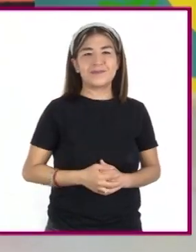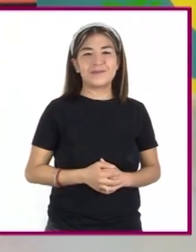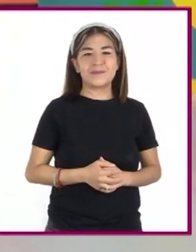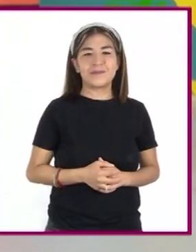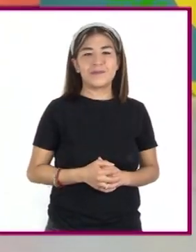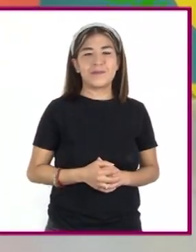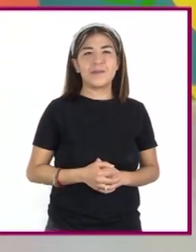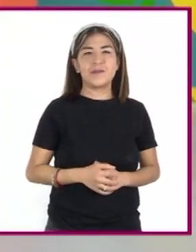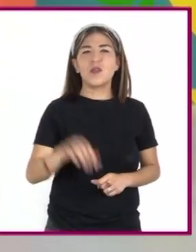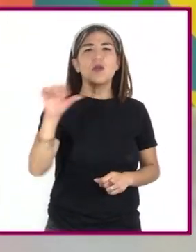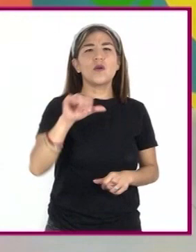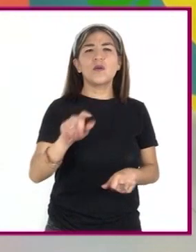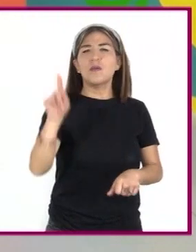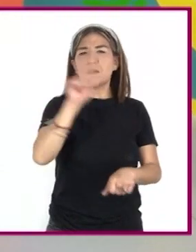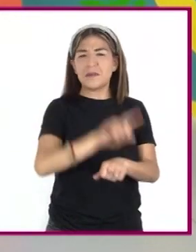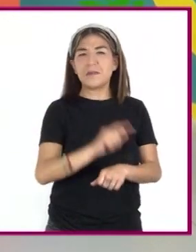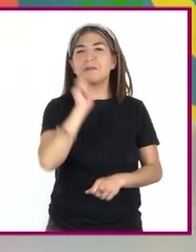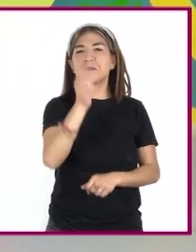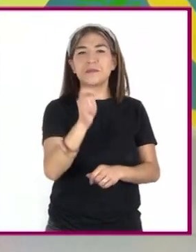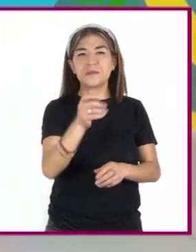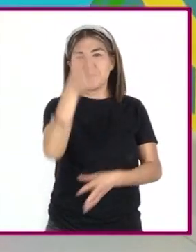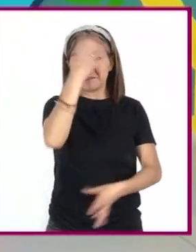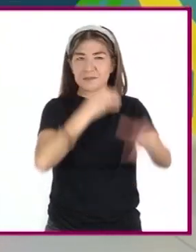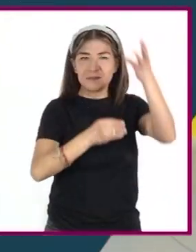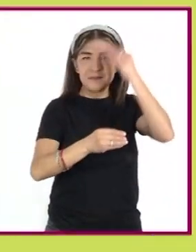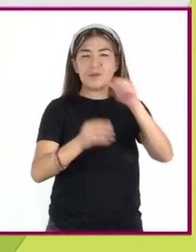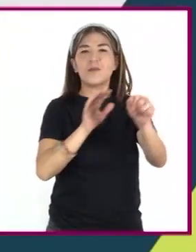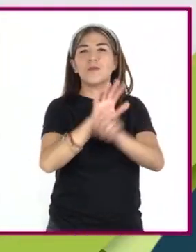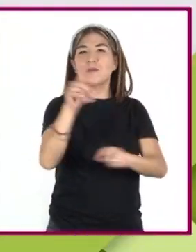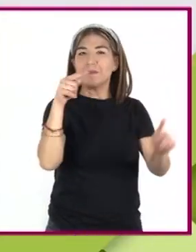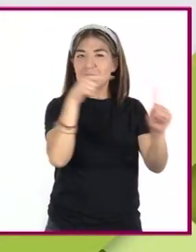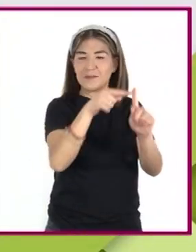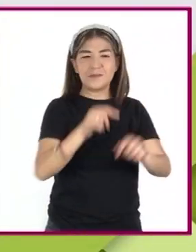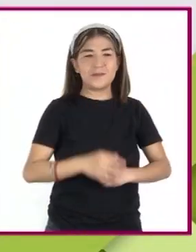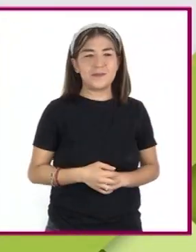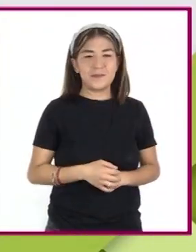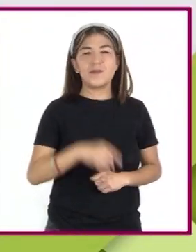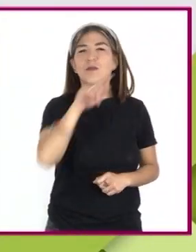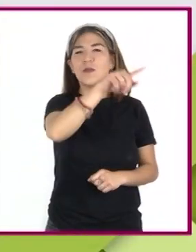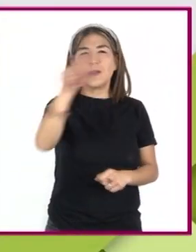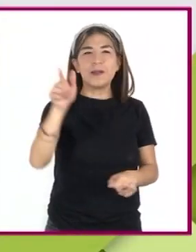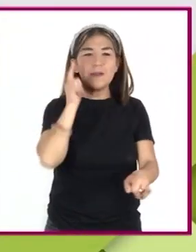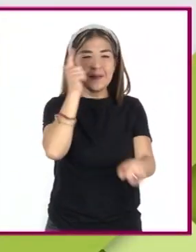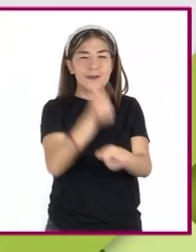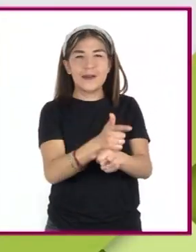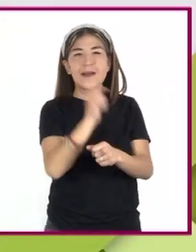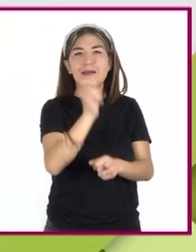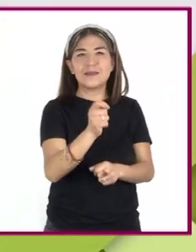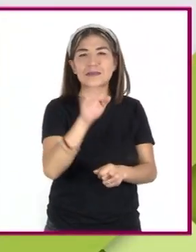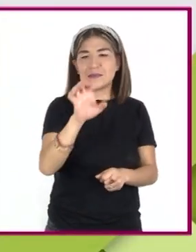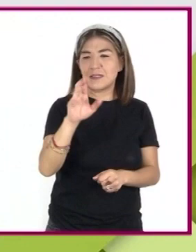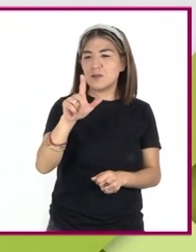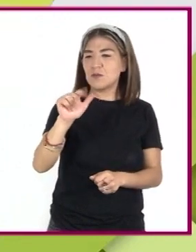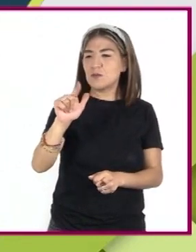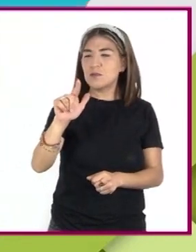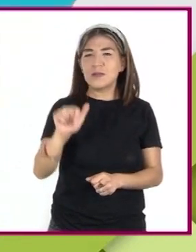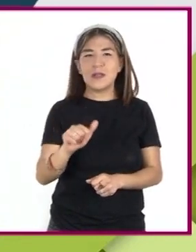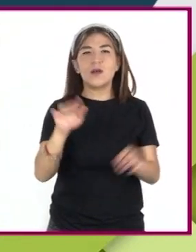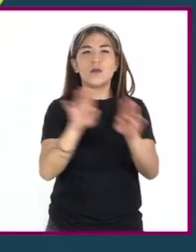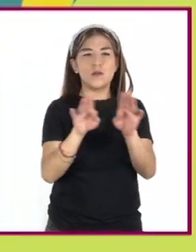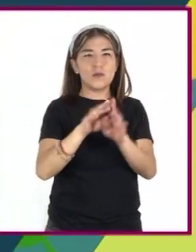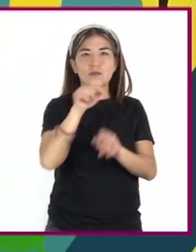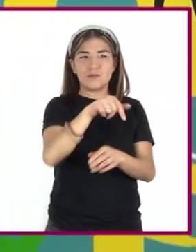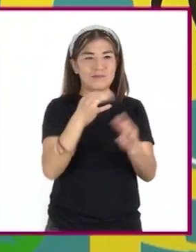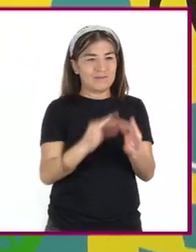El día de hoy continuaremos trabajando el aprendizaje esperado. Identifica la célula como la unidad estructural de los seres